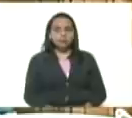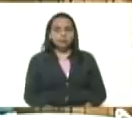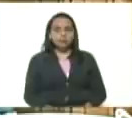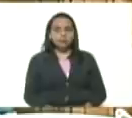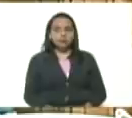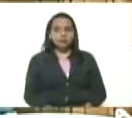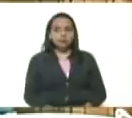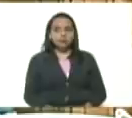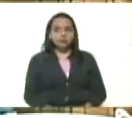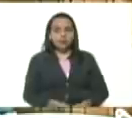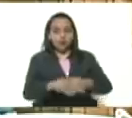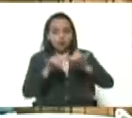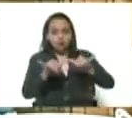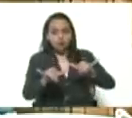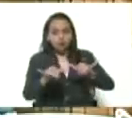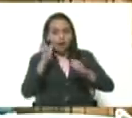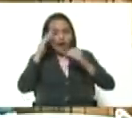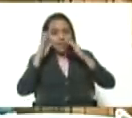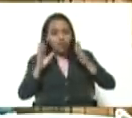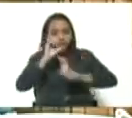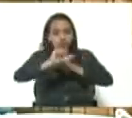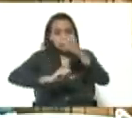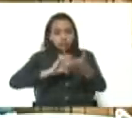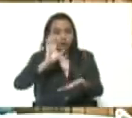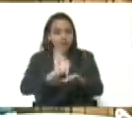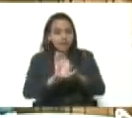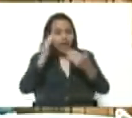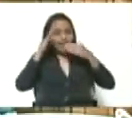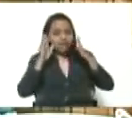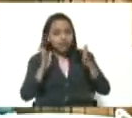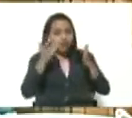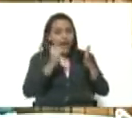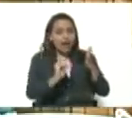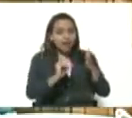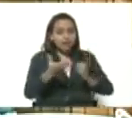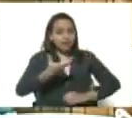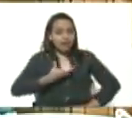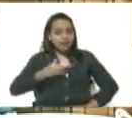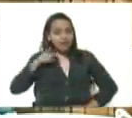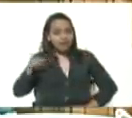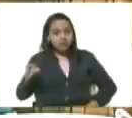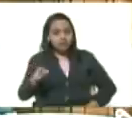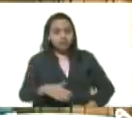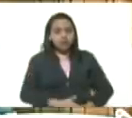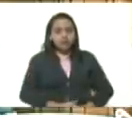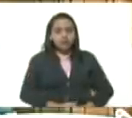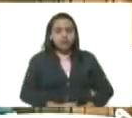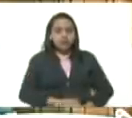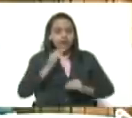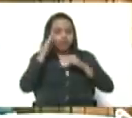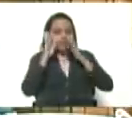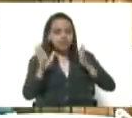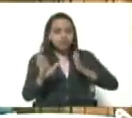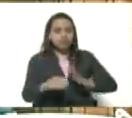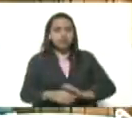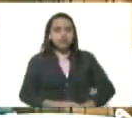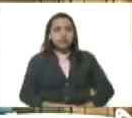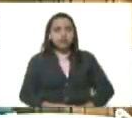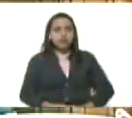de los cuales, oído Caracas, atención Caracas, aquí está su alcaldesa, atención Caracas,